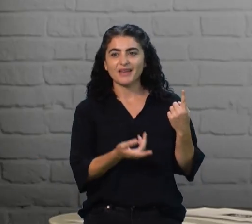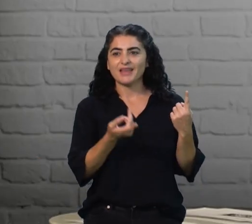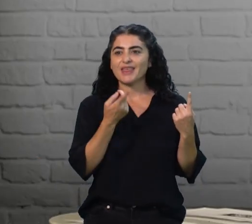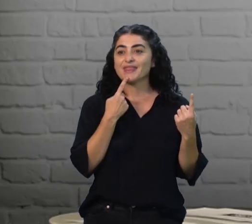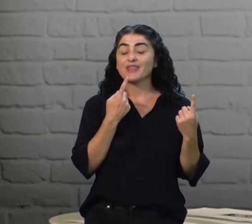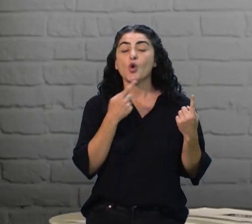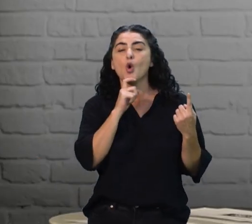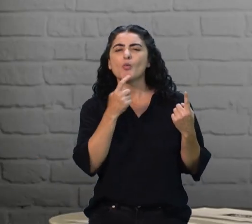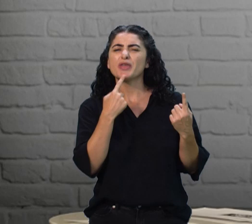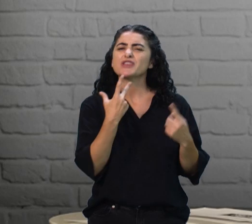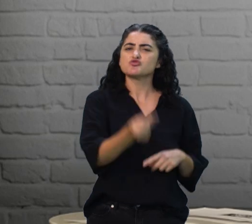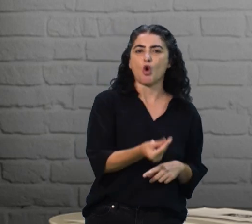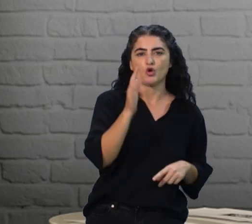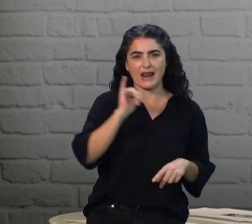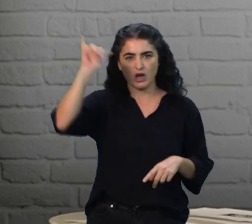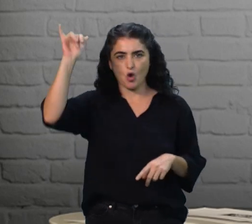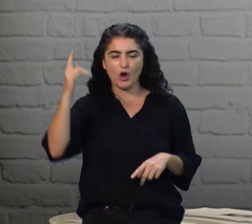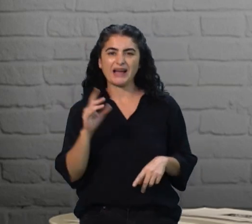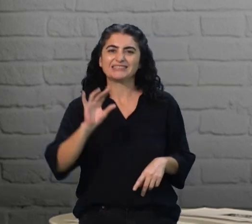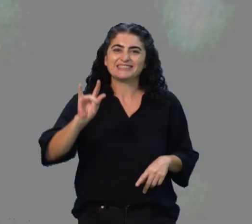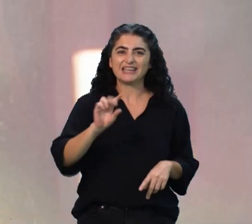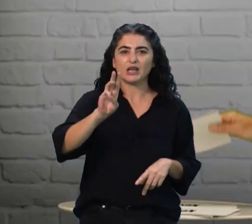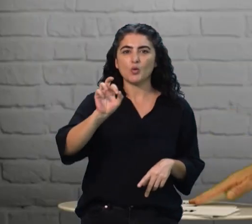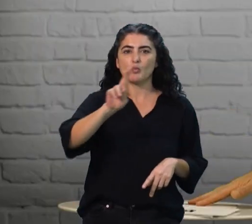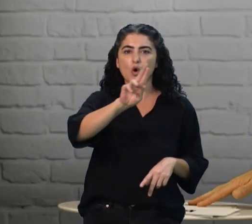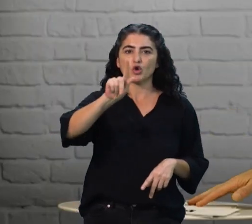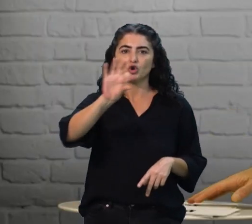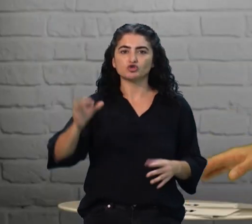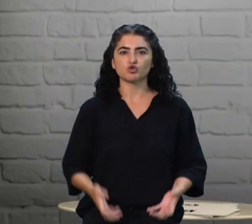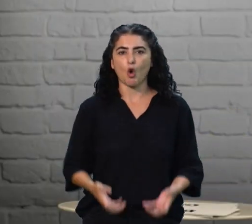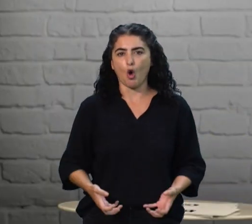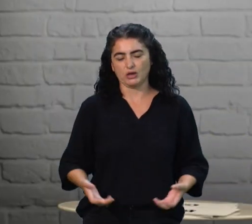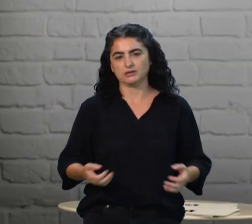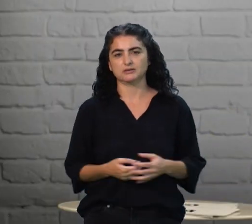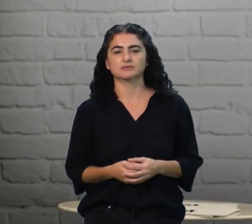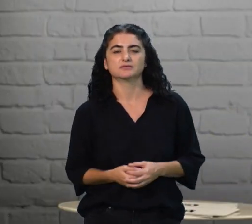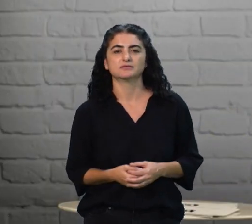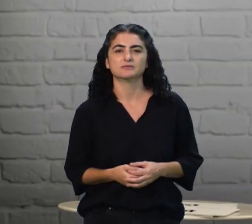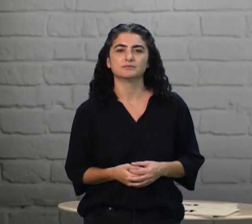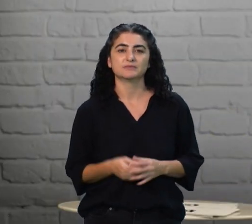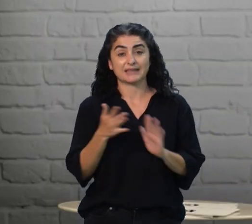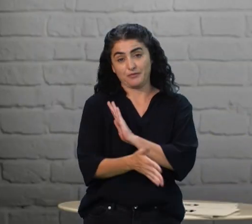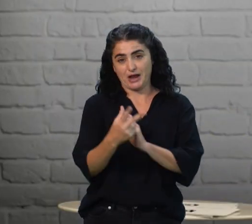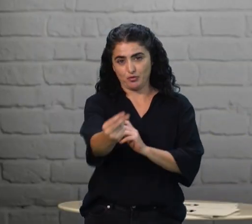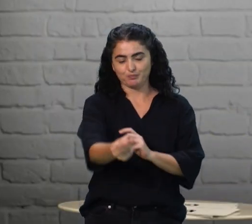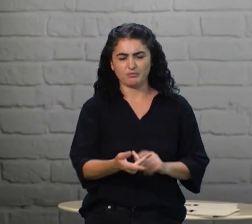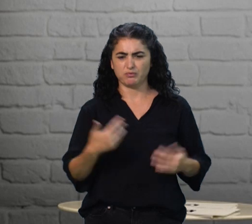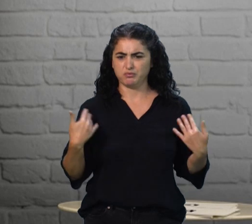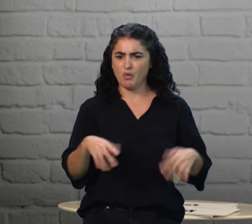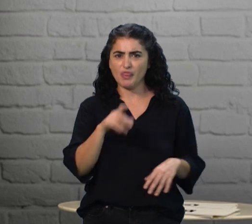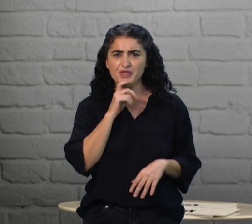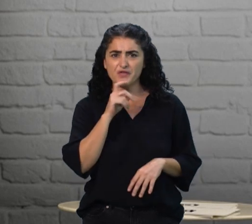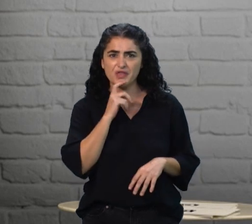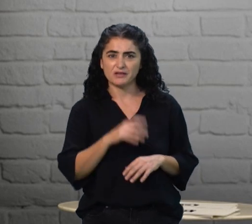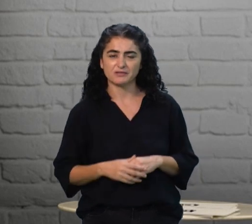riojano para sabis sí por los no Esa es complicada eh